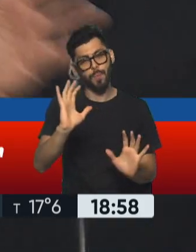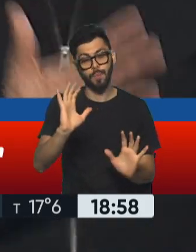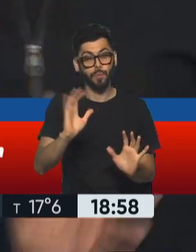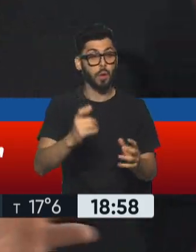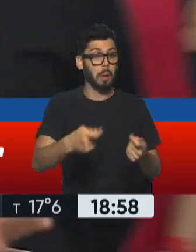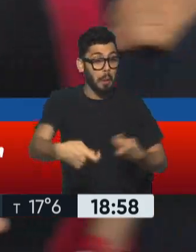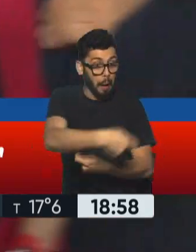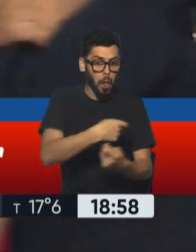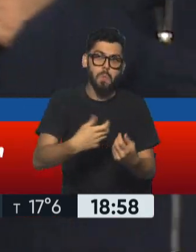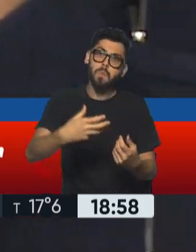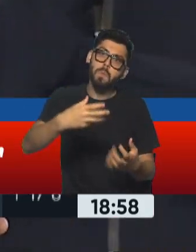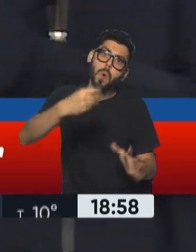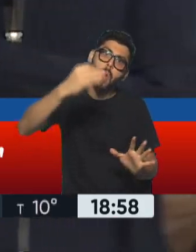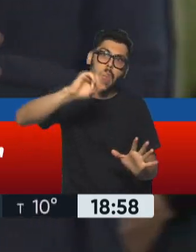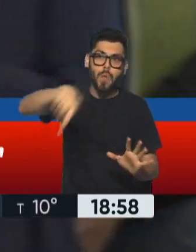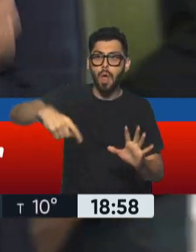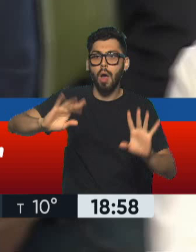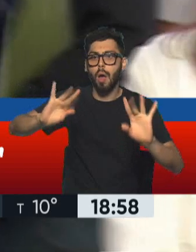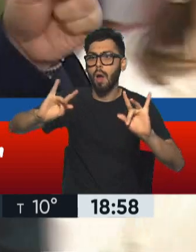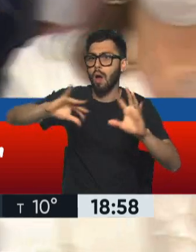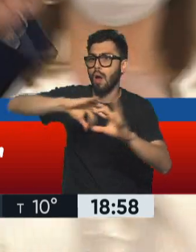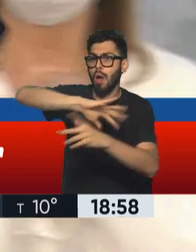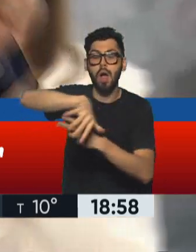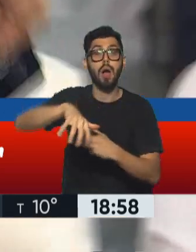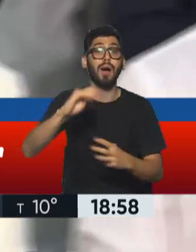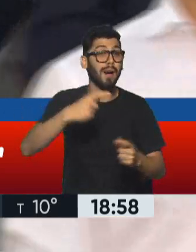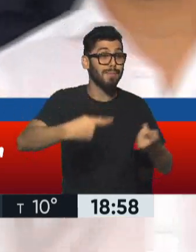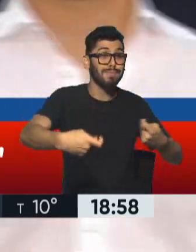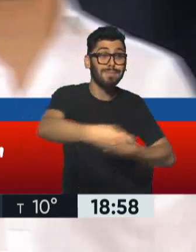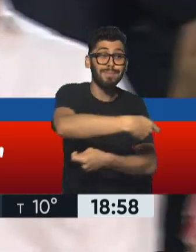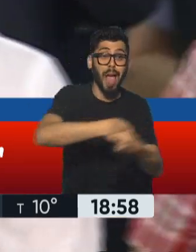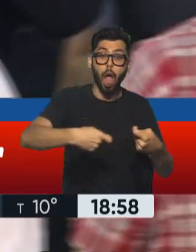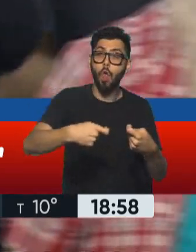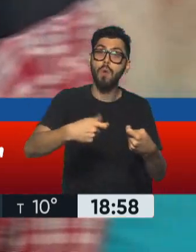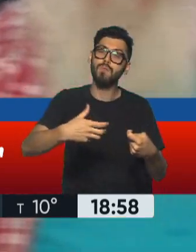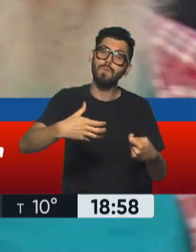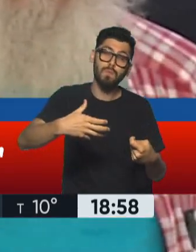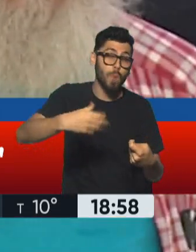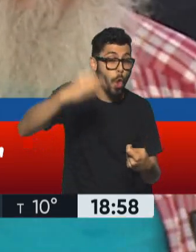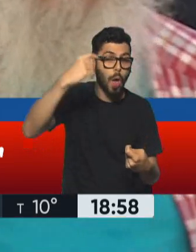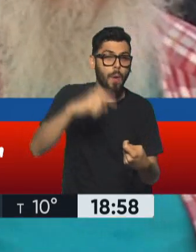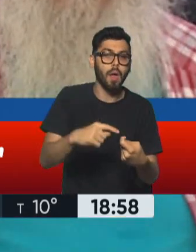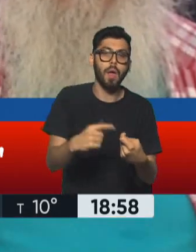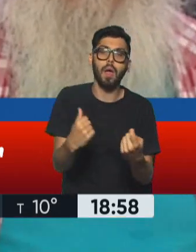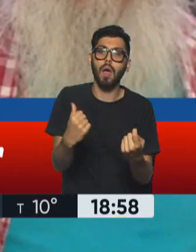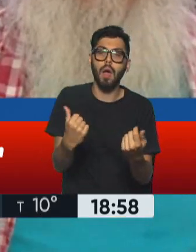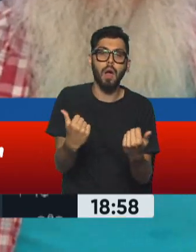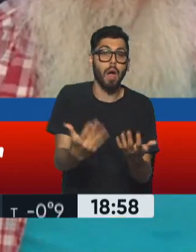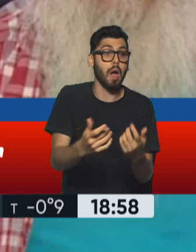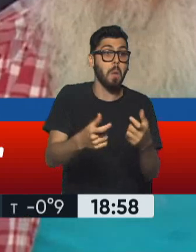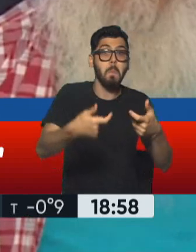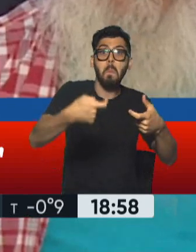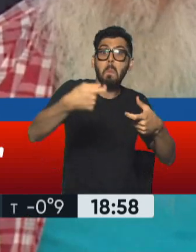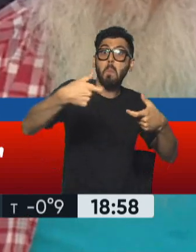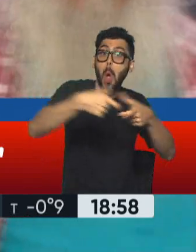complica todo. Complica todo porque el mercado muchas veces favorece a que unos pocos ganen y